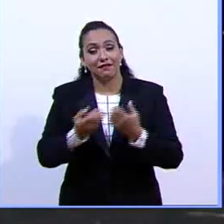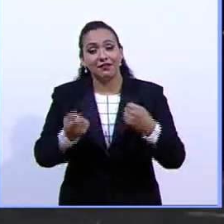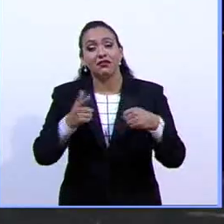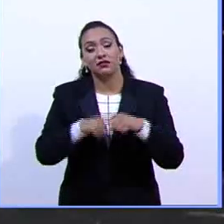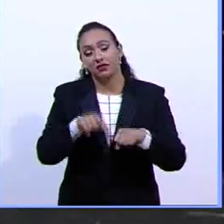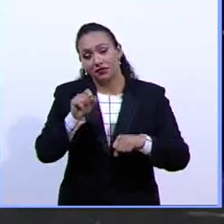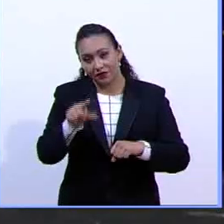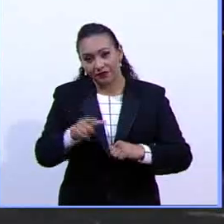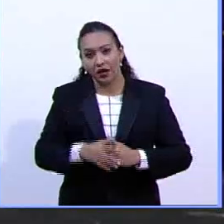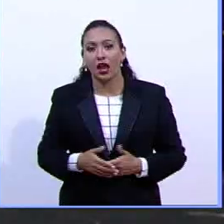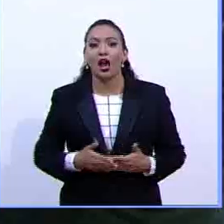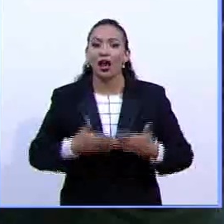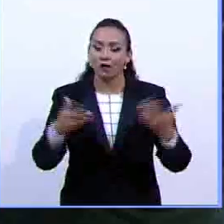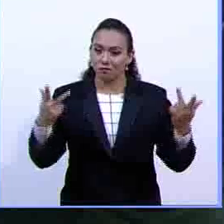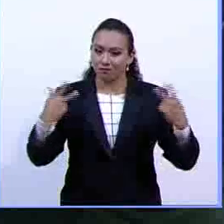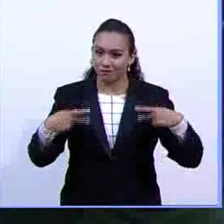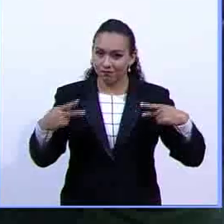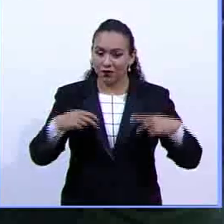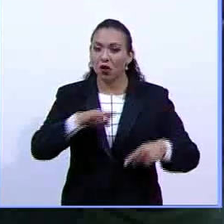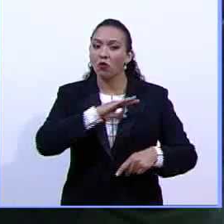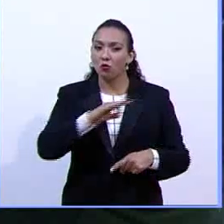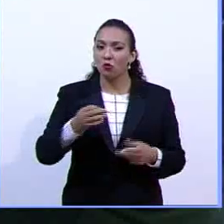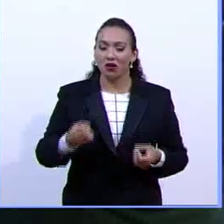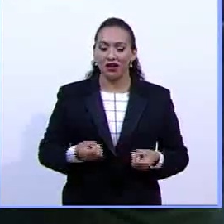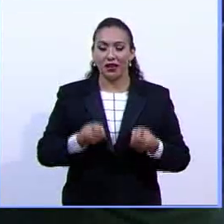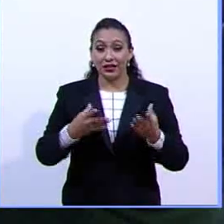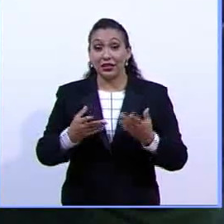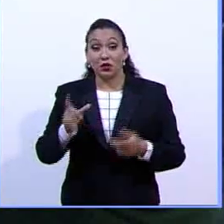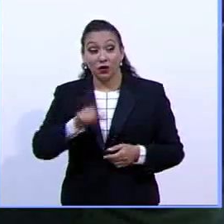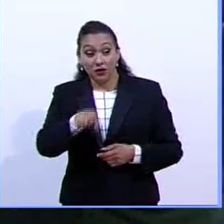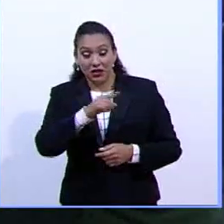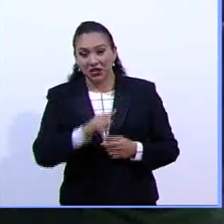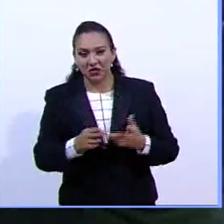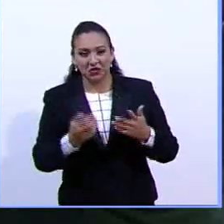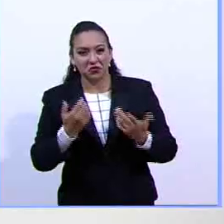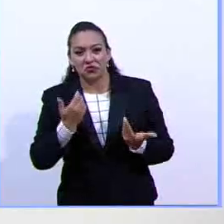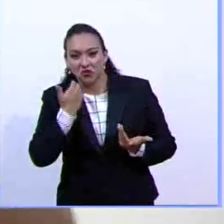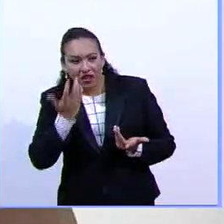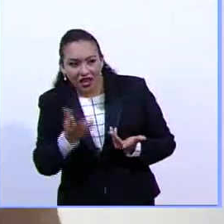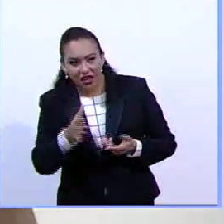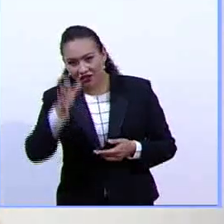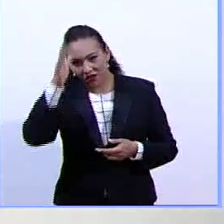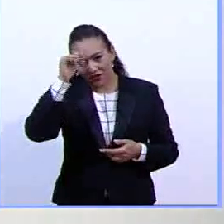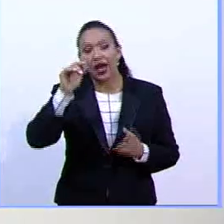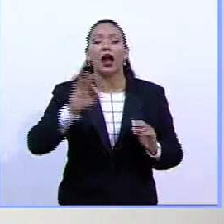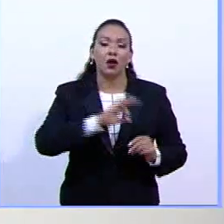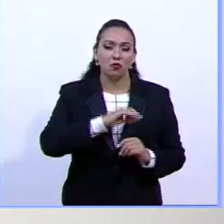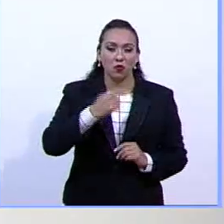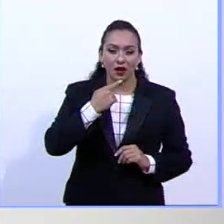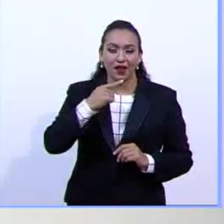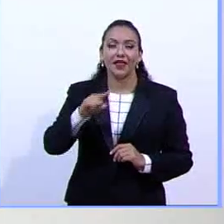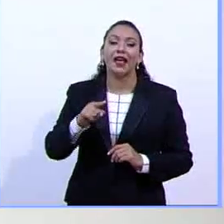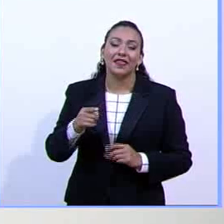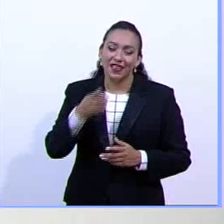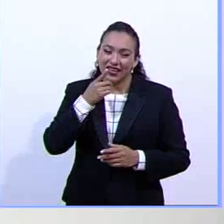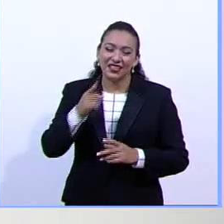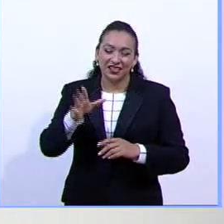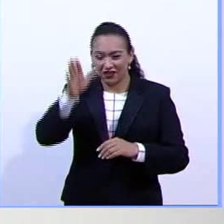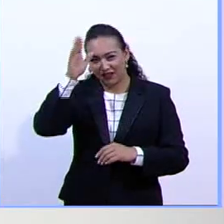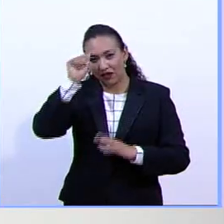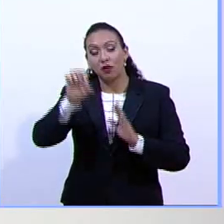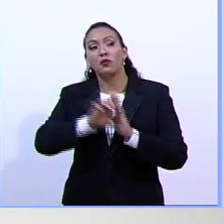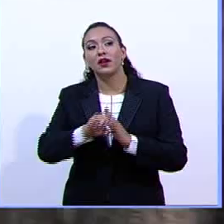social. Ahora los usuarios podrán expresar su inconformidad formalmente ante la autoridad del IMSS, por ejemplo, sobre servicios